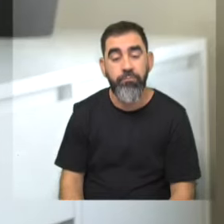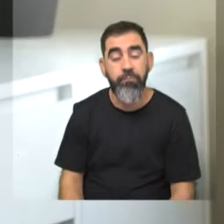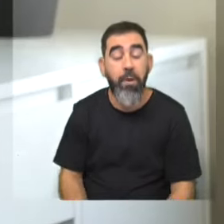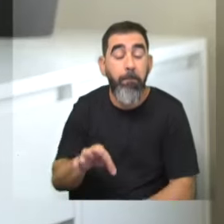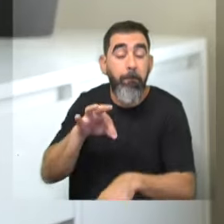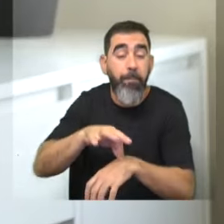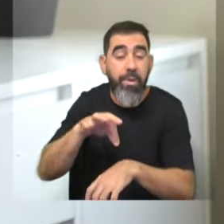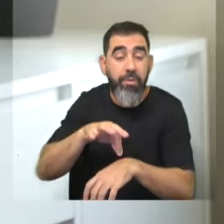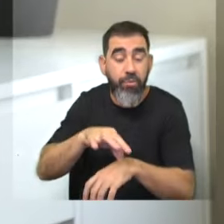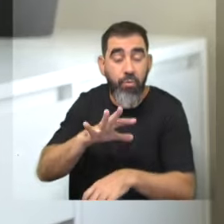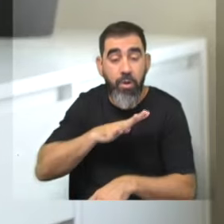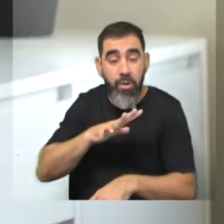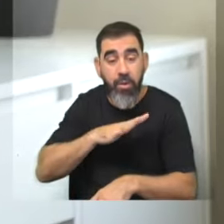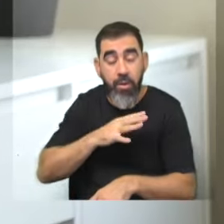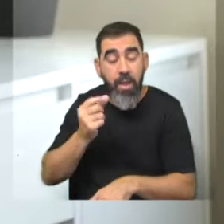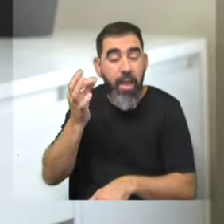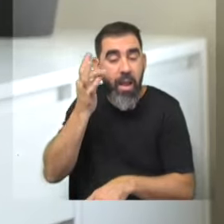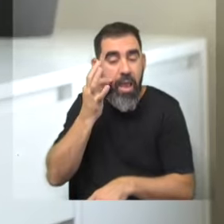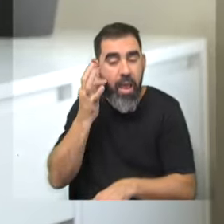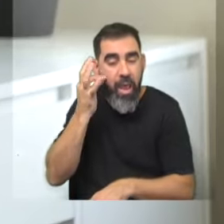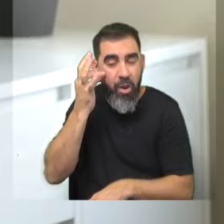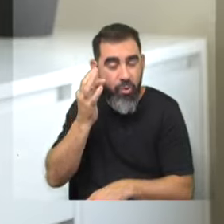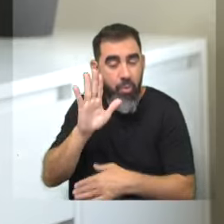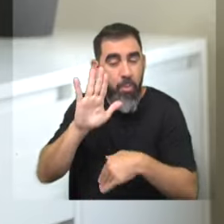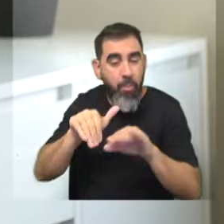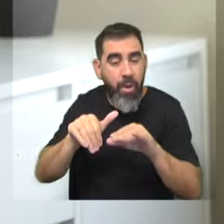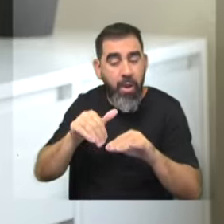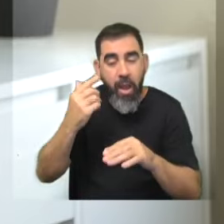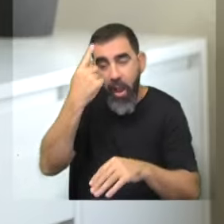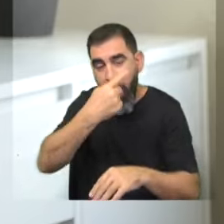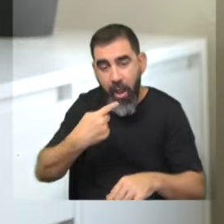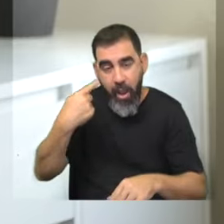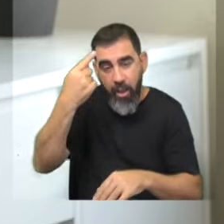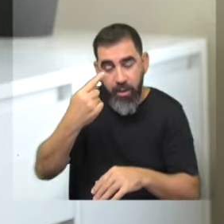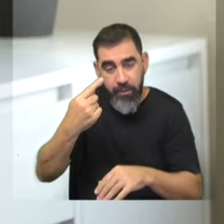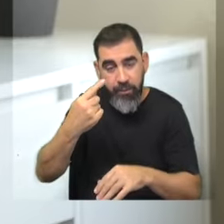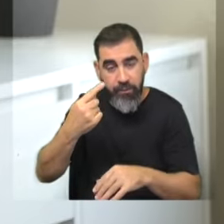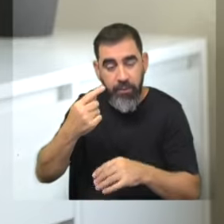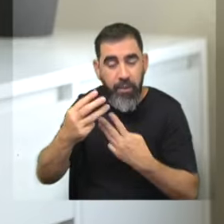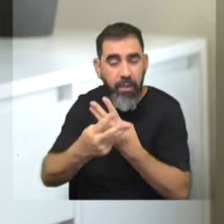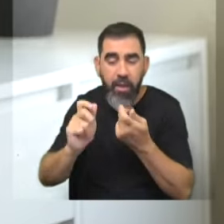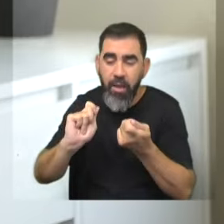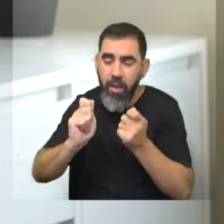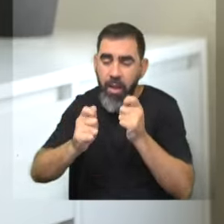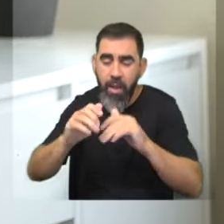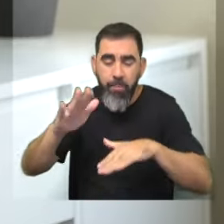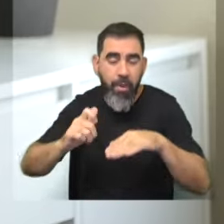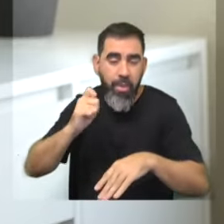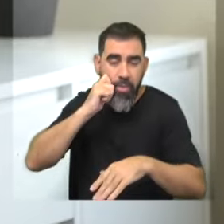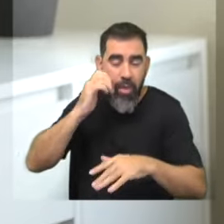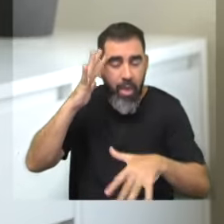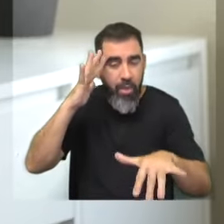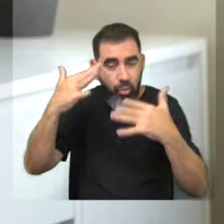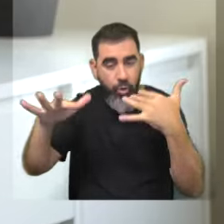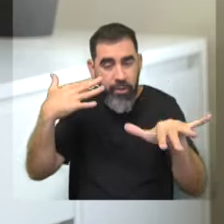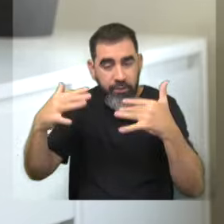Básicamente lo que vemos son estos granitos, sobre todo a nivel de la cara. Las zonas que afectan van cambiando un poco con la edad. En los adolescentes lo vemos un